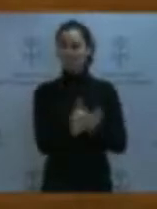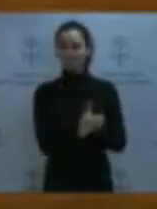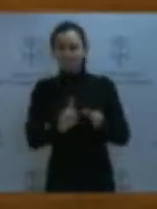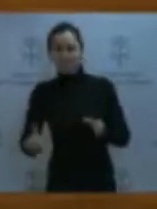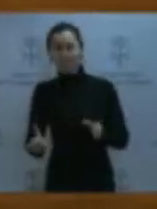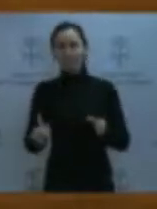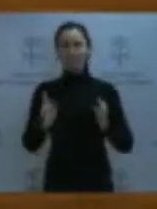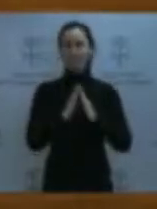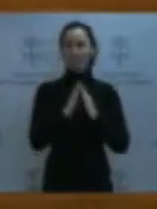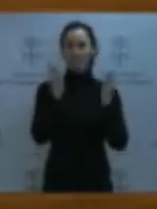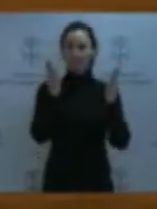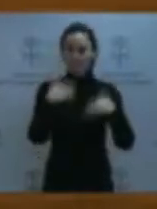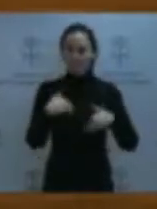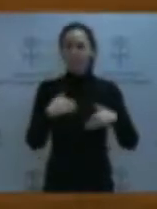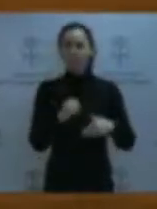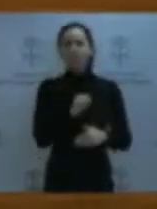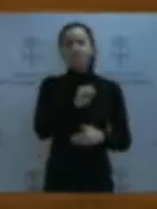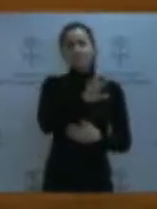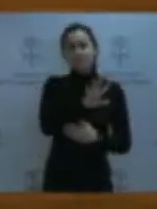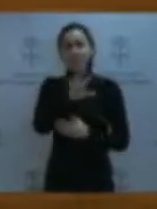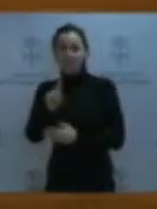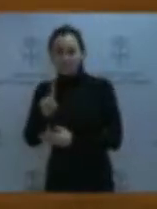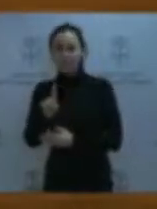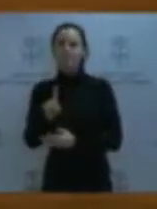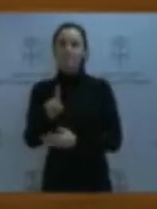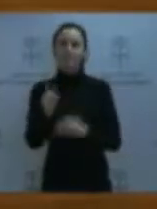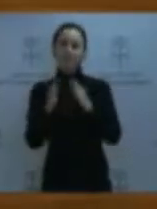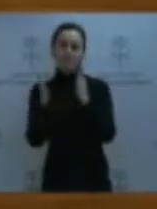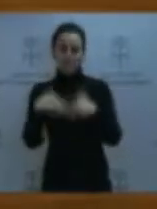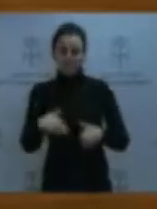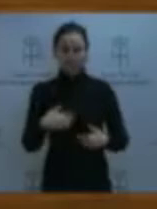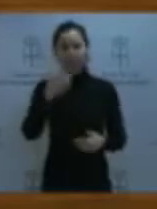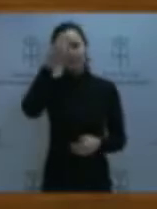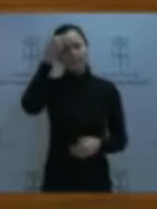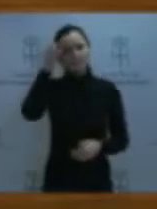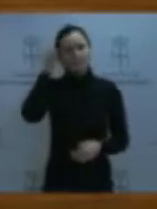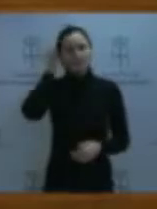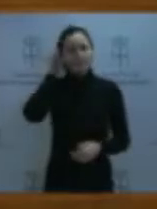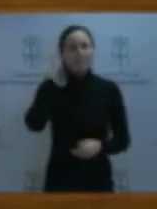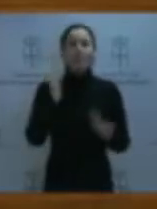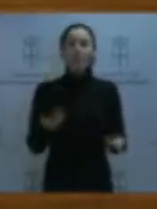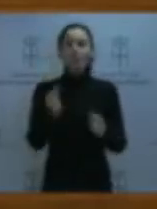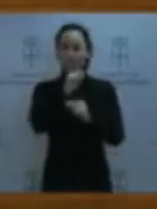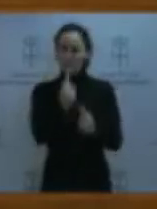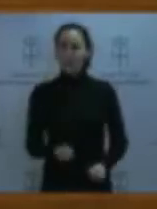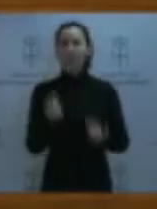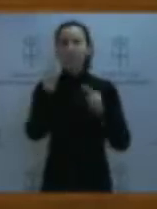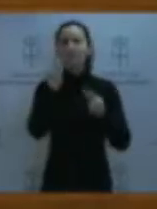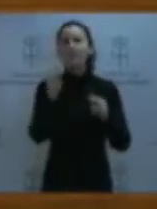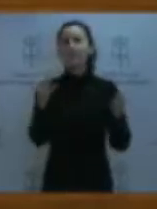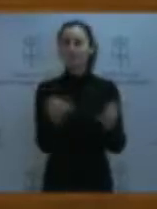cada 5 asturianos y asturianas. ¿Qué es lo que hemos encontrado en el presupuesto? Pues